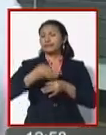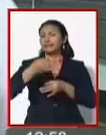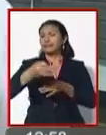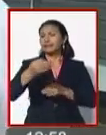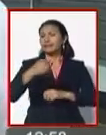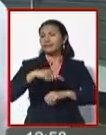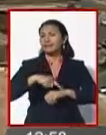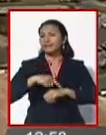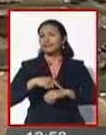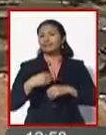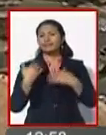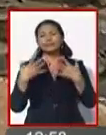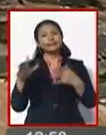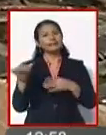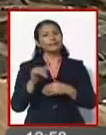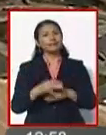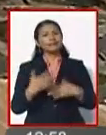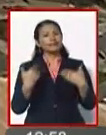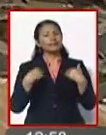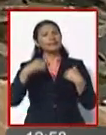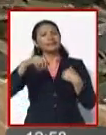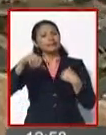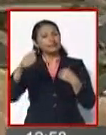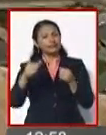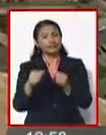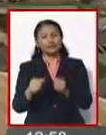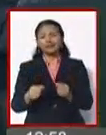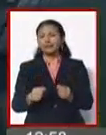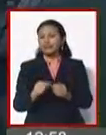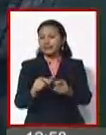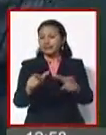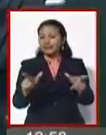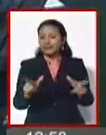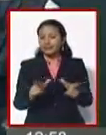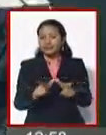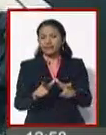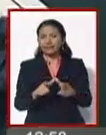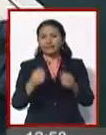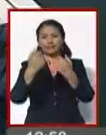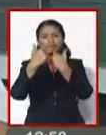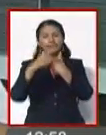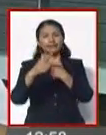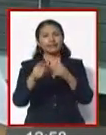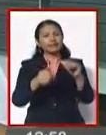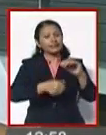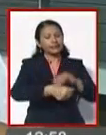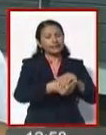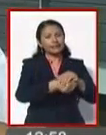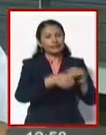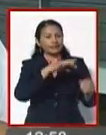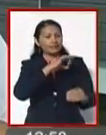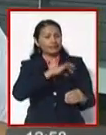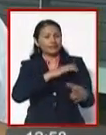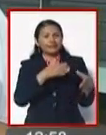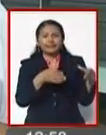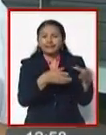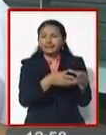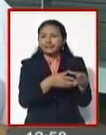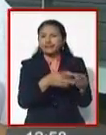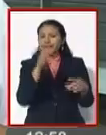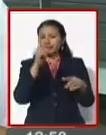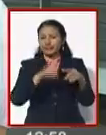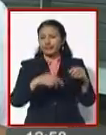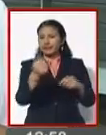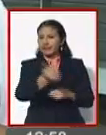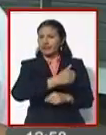hace bastante tiempo, que tiene que haber otras alternativas, tiene que haber otras fronteras. Estamos metidos ahí en ese cuello de botella donde